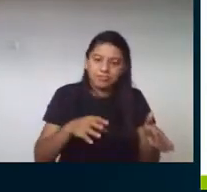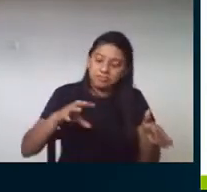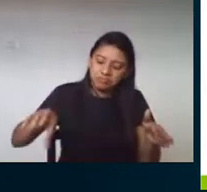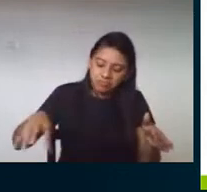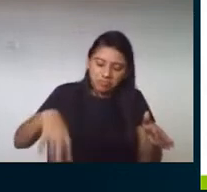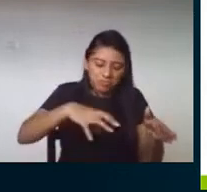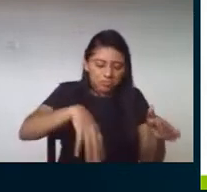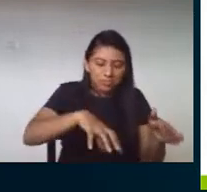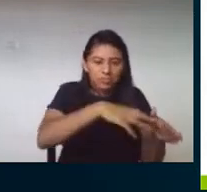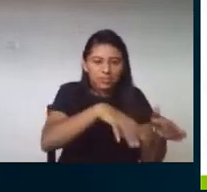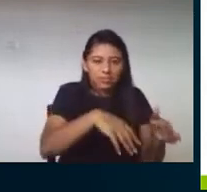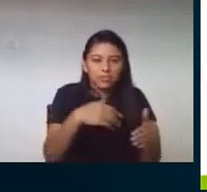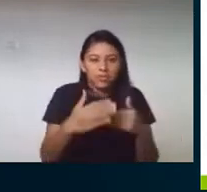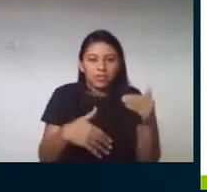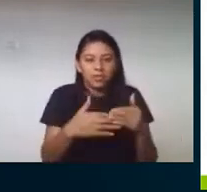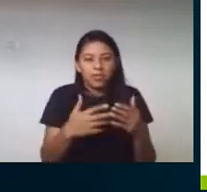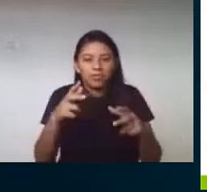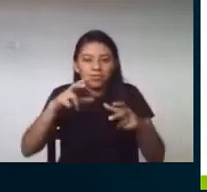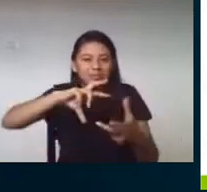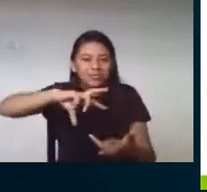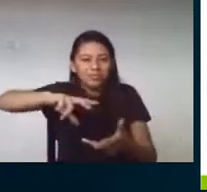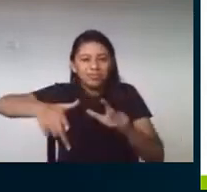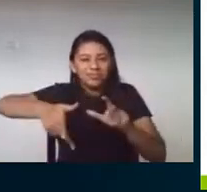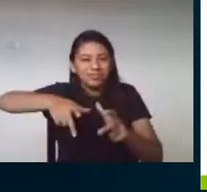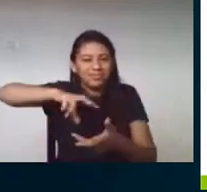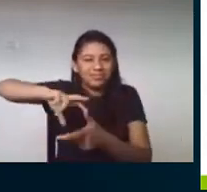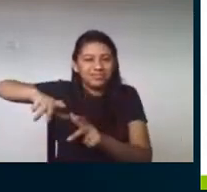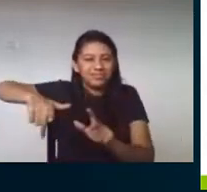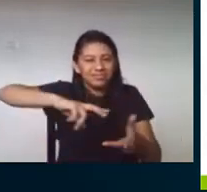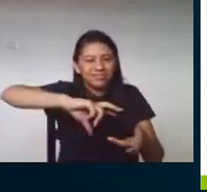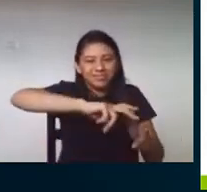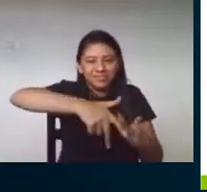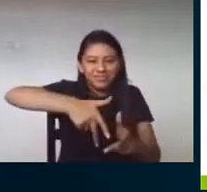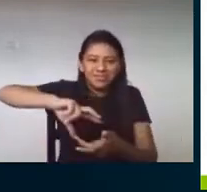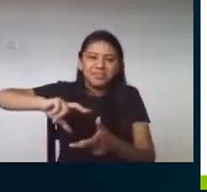puede, por ejemplo, caracterizar cuáles son los patrones de flujo en el proceso,